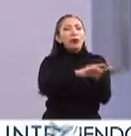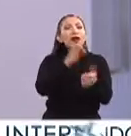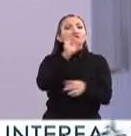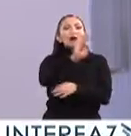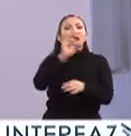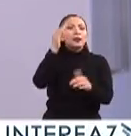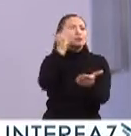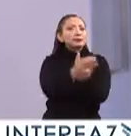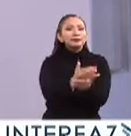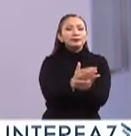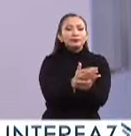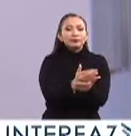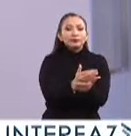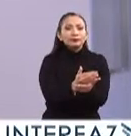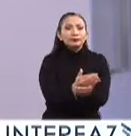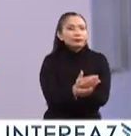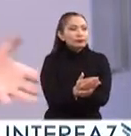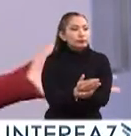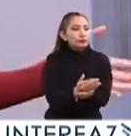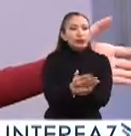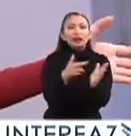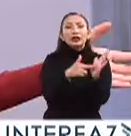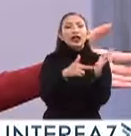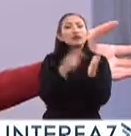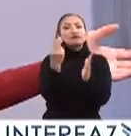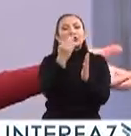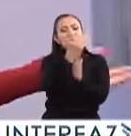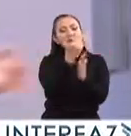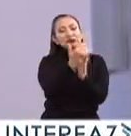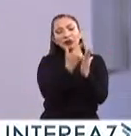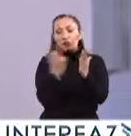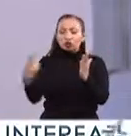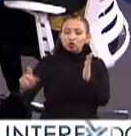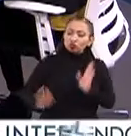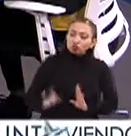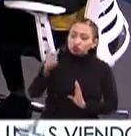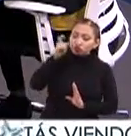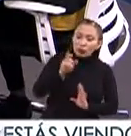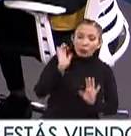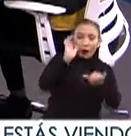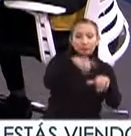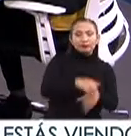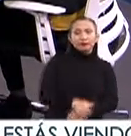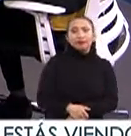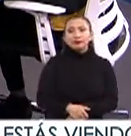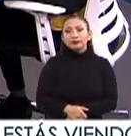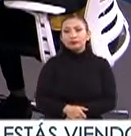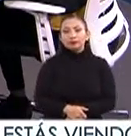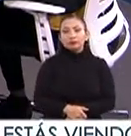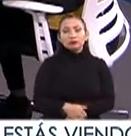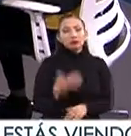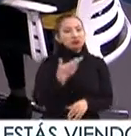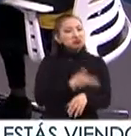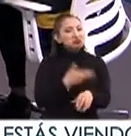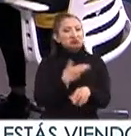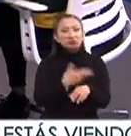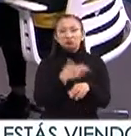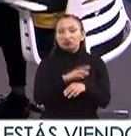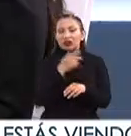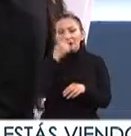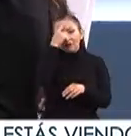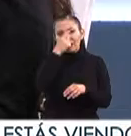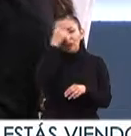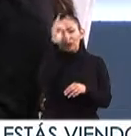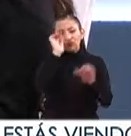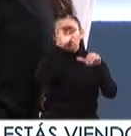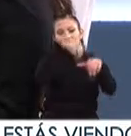cuándo? Y pues, ¿qué requisitos se necesita? ¿Qué perfil se necesita para poder Bueno, cursar? el proceso es muy sencillo, solamente